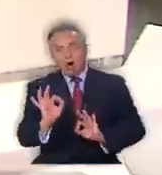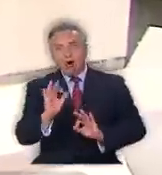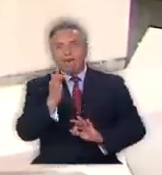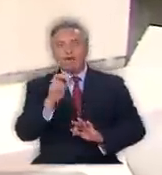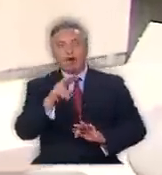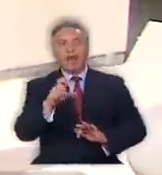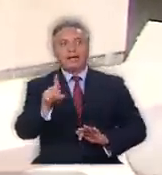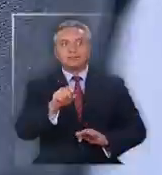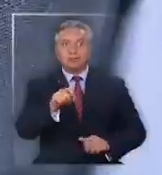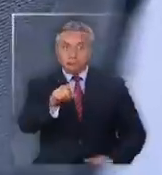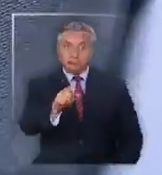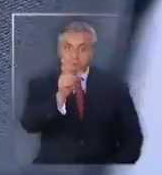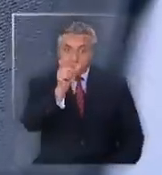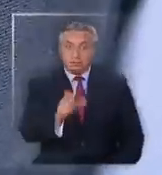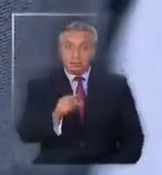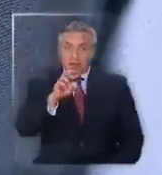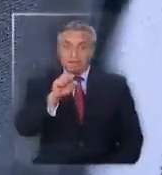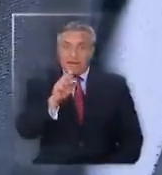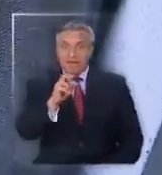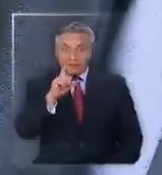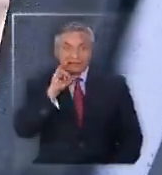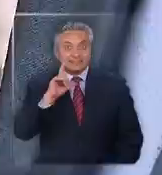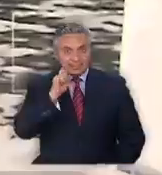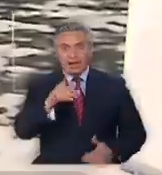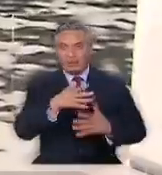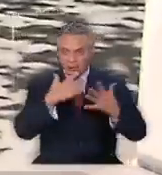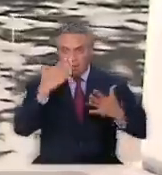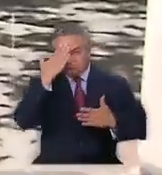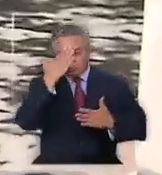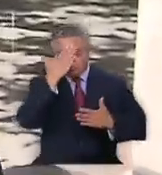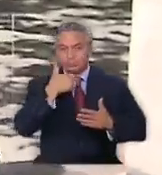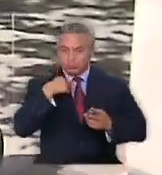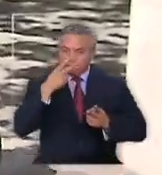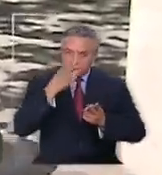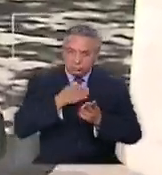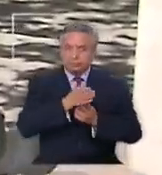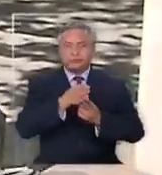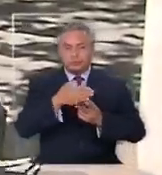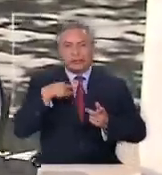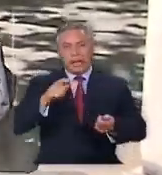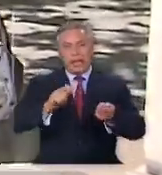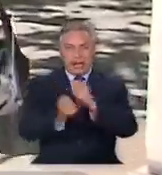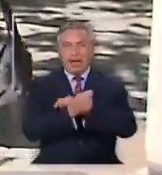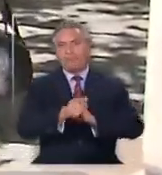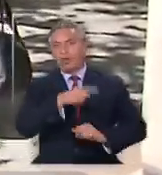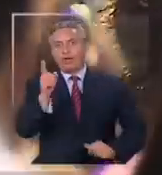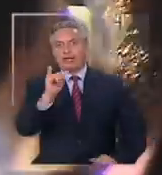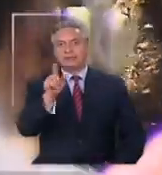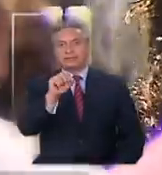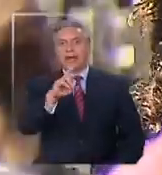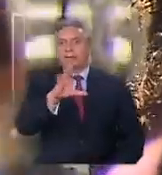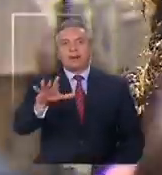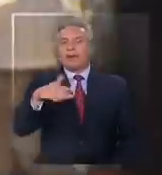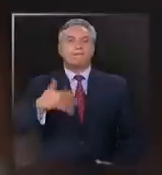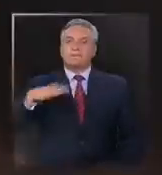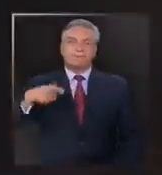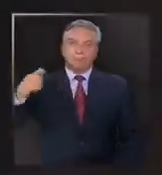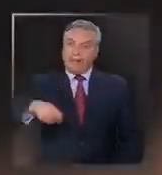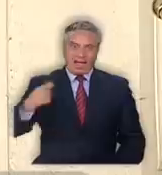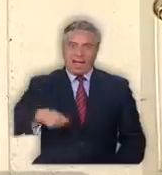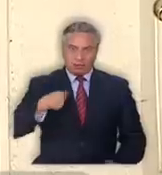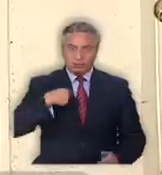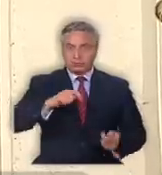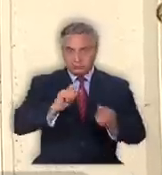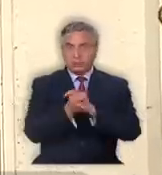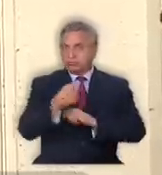para Patricia se ha vuelto una preocupación. He buscado alternativas, he tratado de cambiarme de hecho ISAPRE, pero todos los planes son más caros. Si intento cambiarme va a